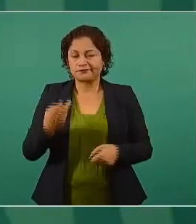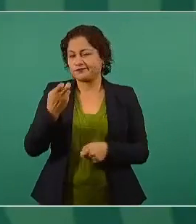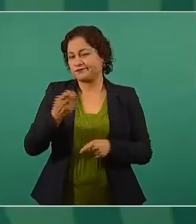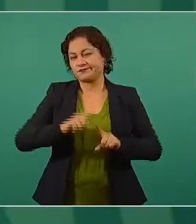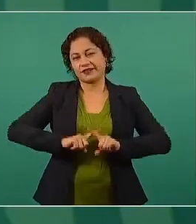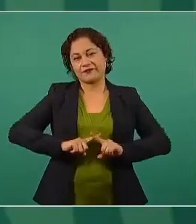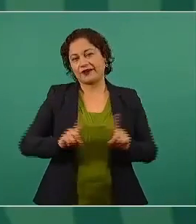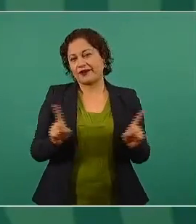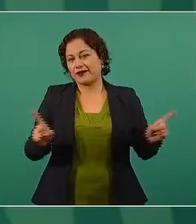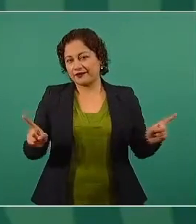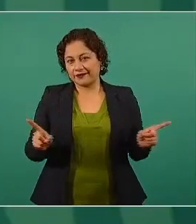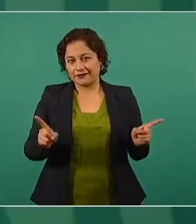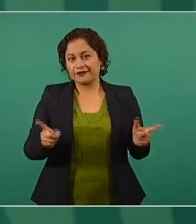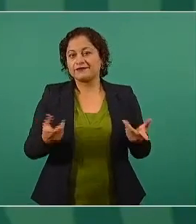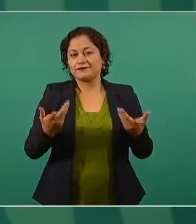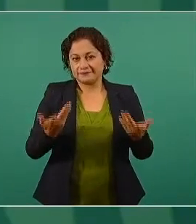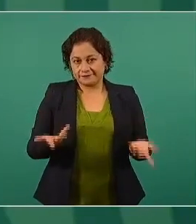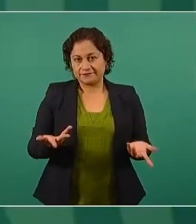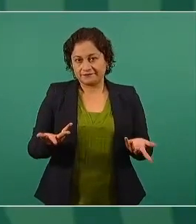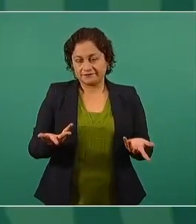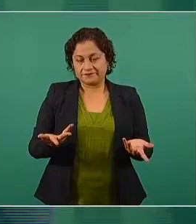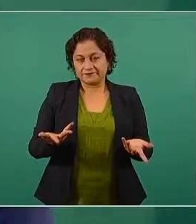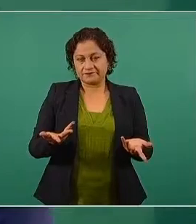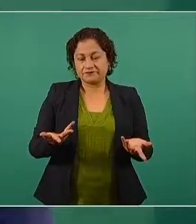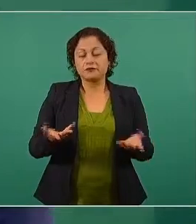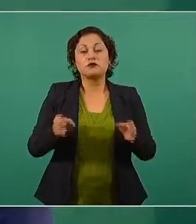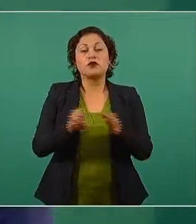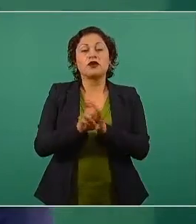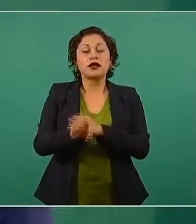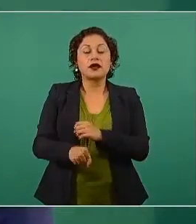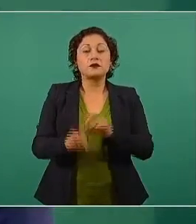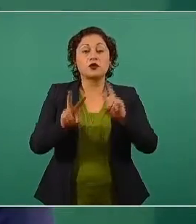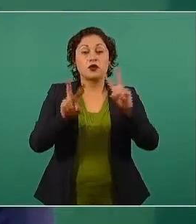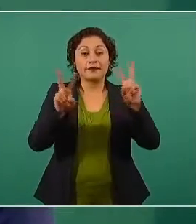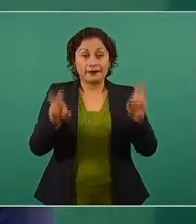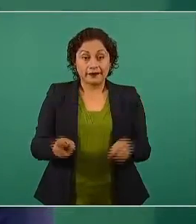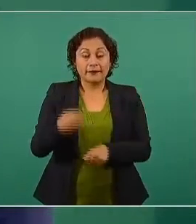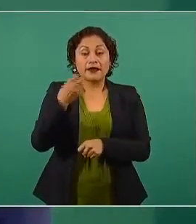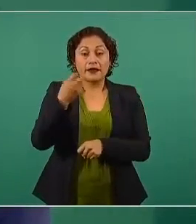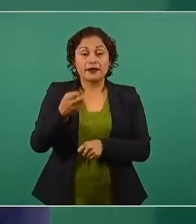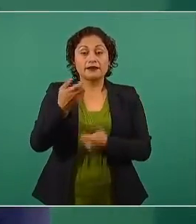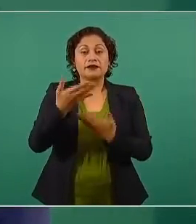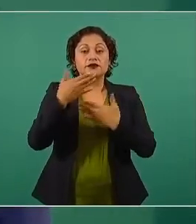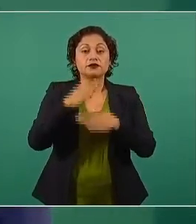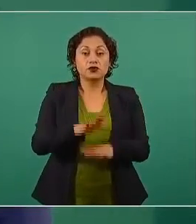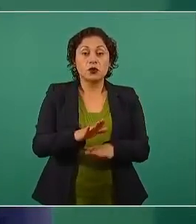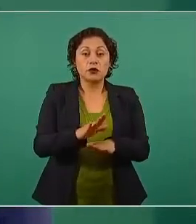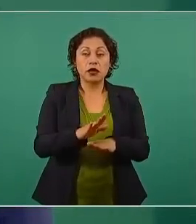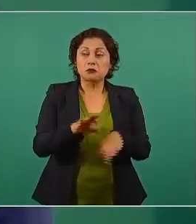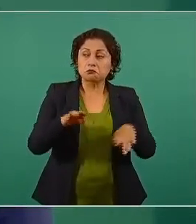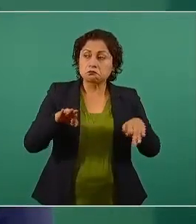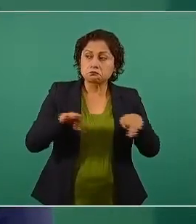con las relaciones de amistad, con la buena vecindad,